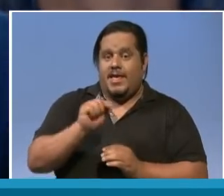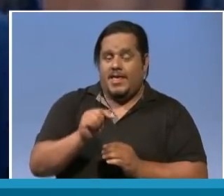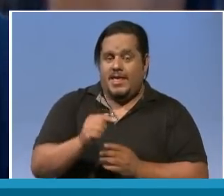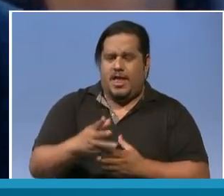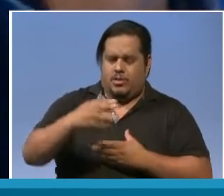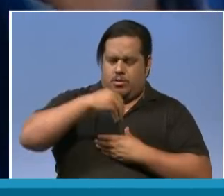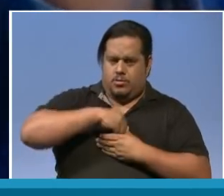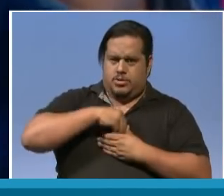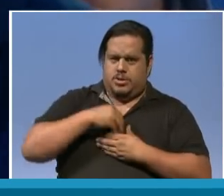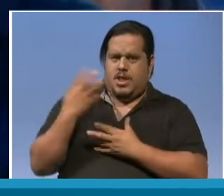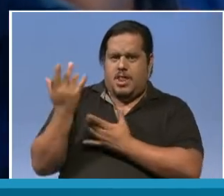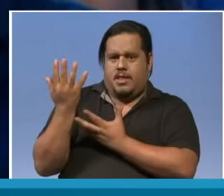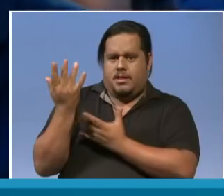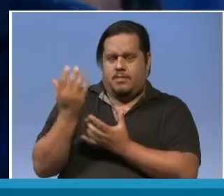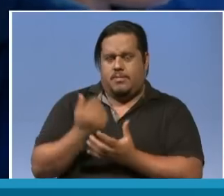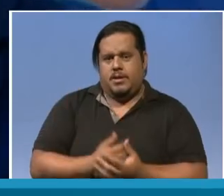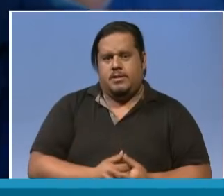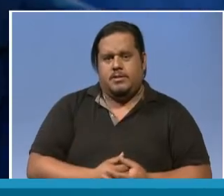llena de esperanza